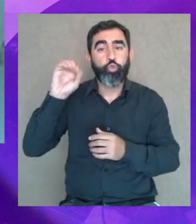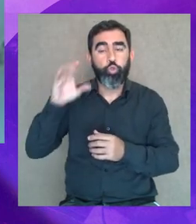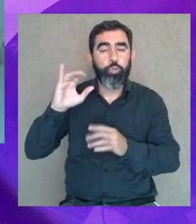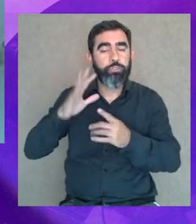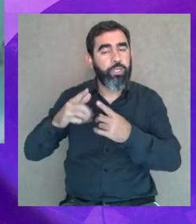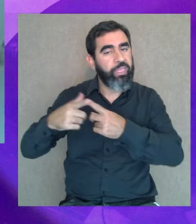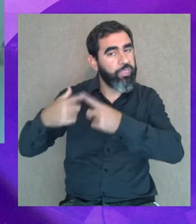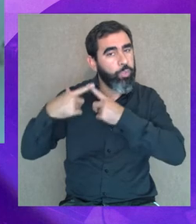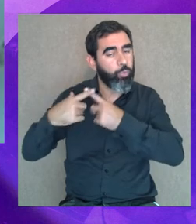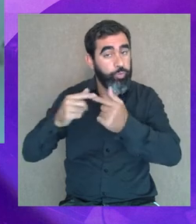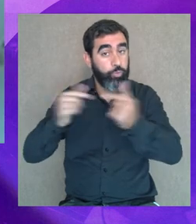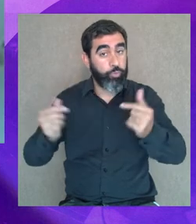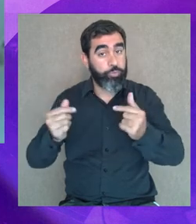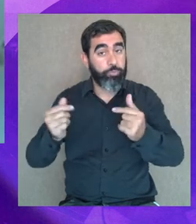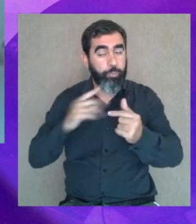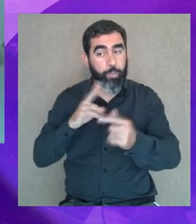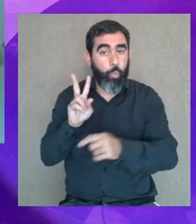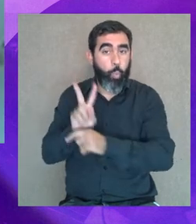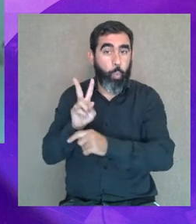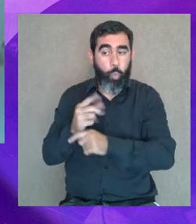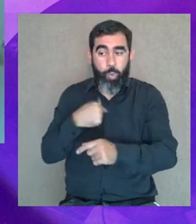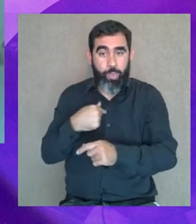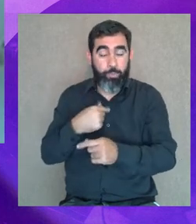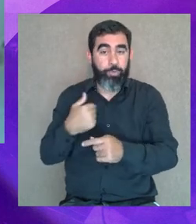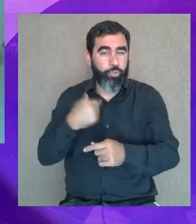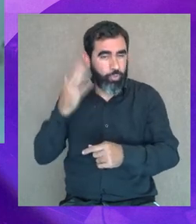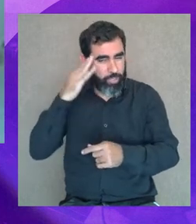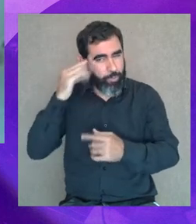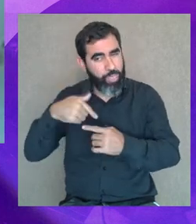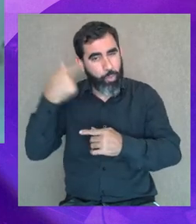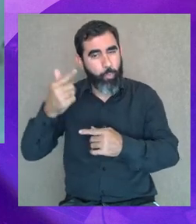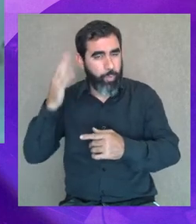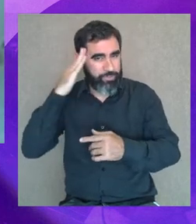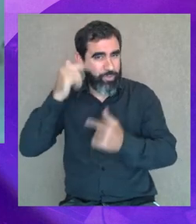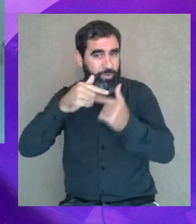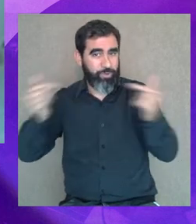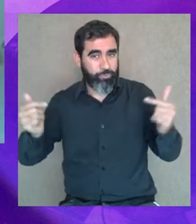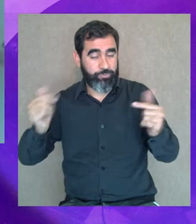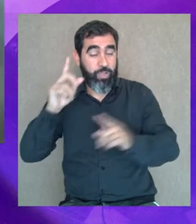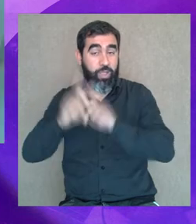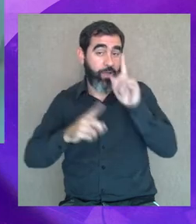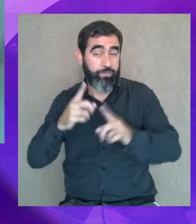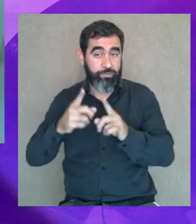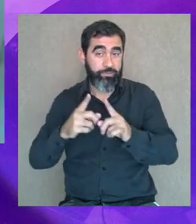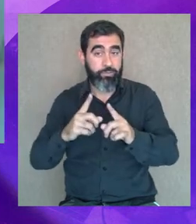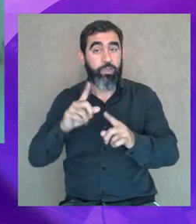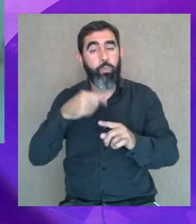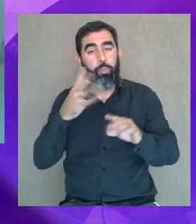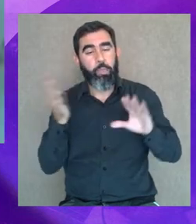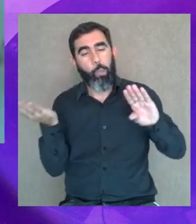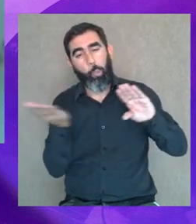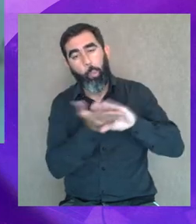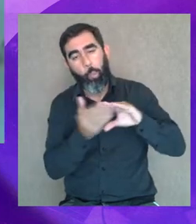siempre las respondía un poco para protegerme porque yo me enteraba después de mucho tiempo del corsa después las